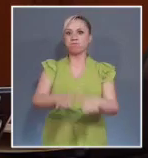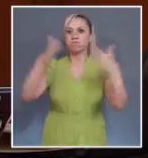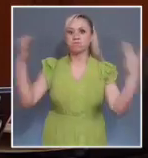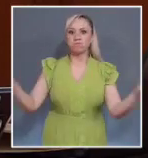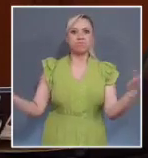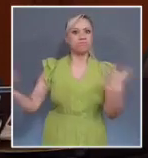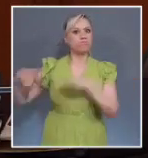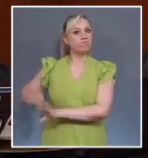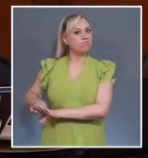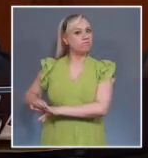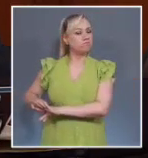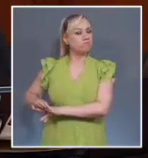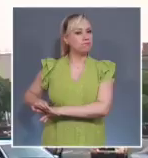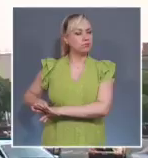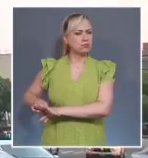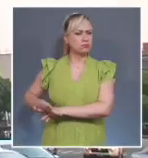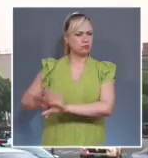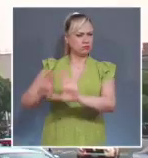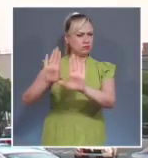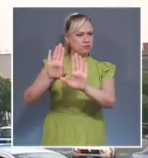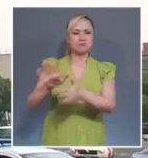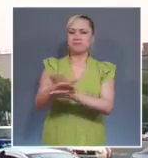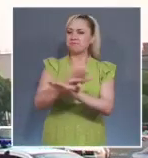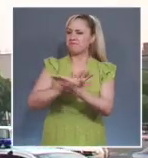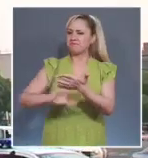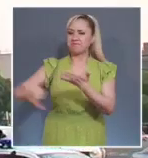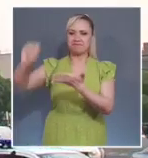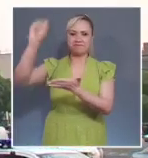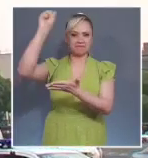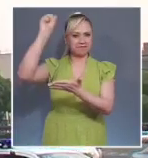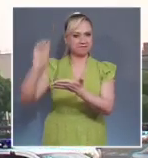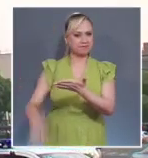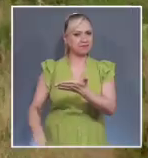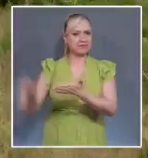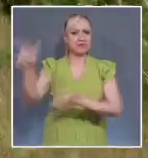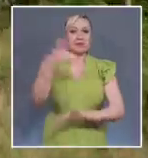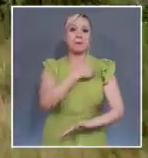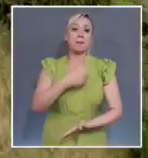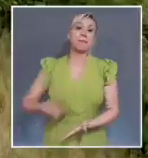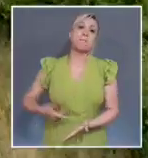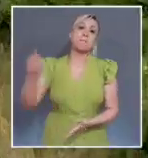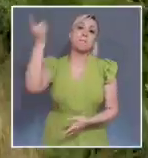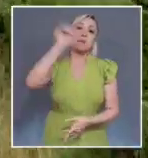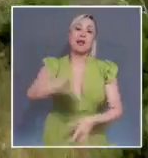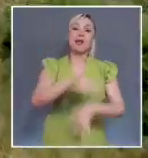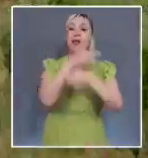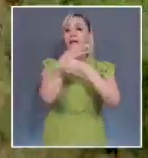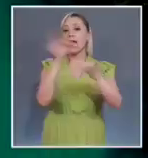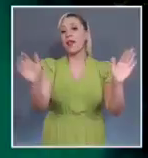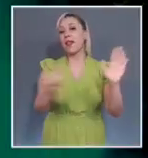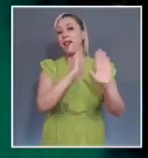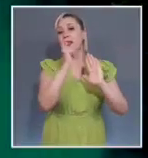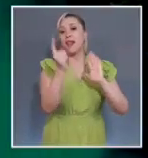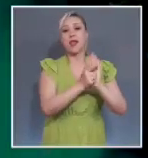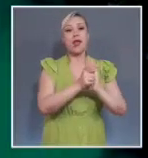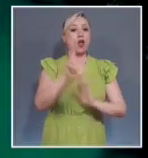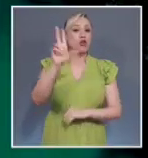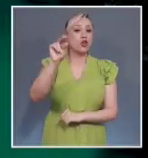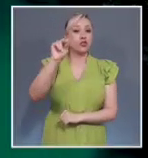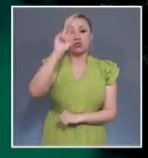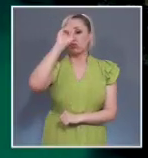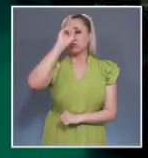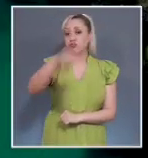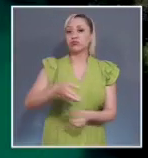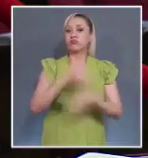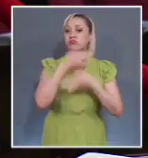decidió invalidar totalmente el acuerdo del Ejecutivo Federal que declaraba de seguridad nacional e interés público las obras del